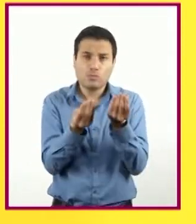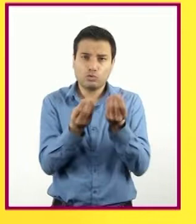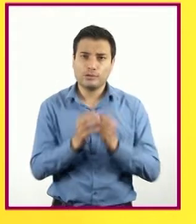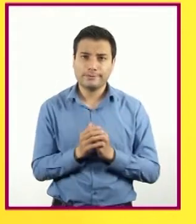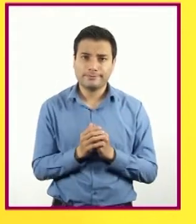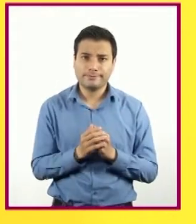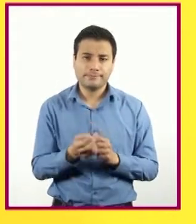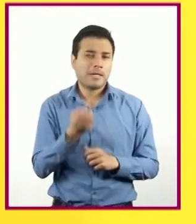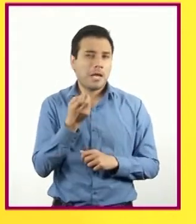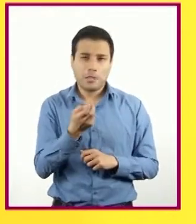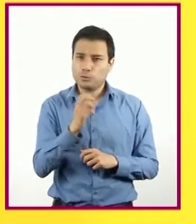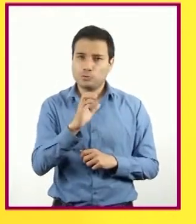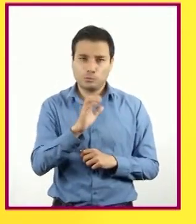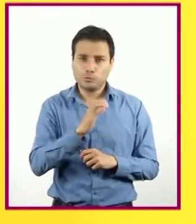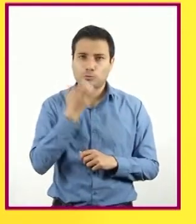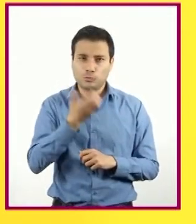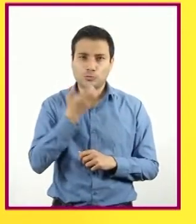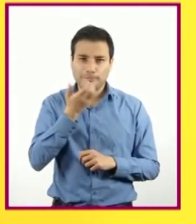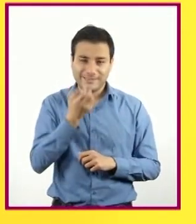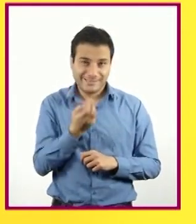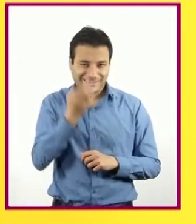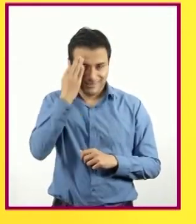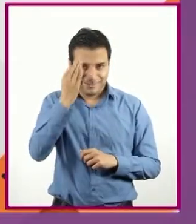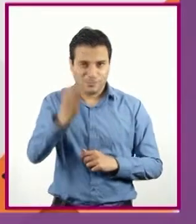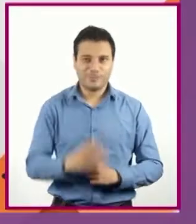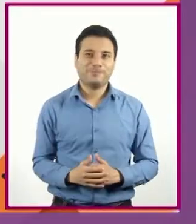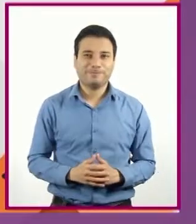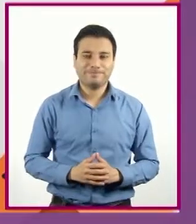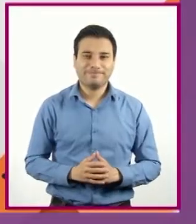característico del periodo que veremos a continuación.